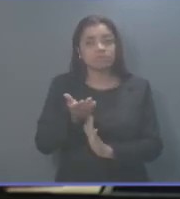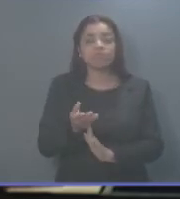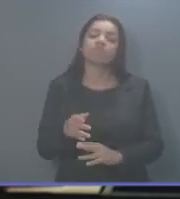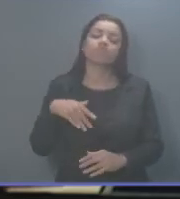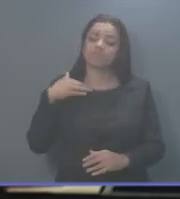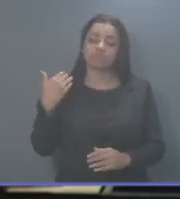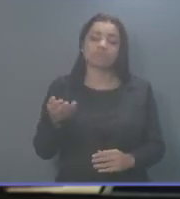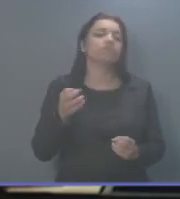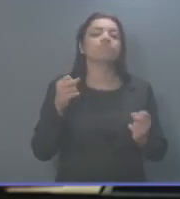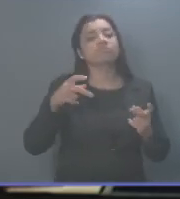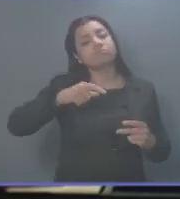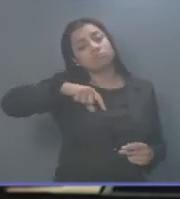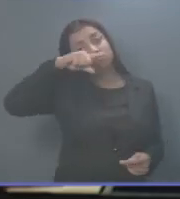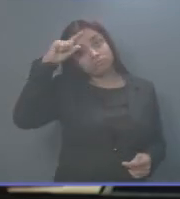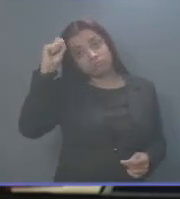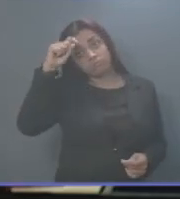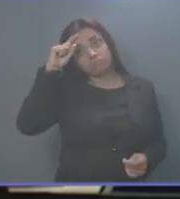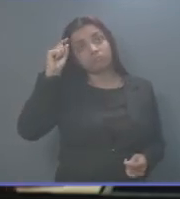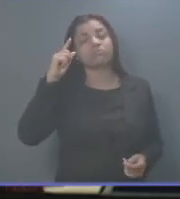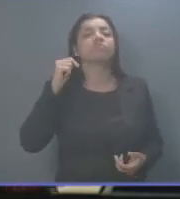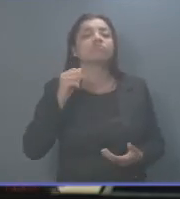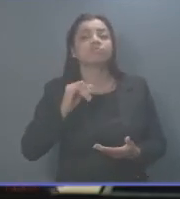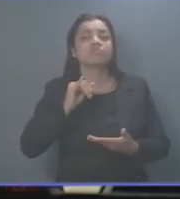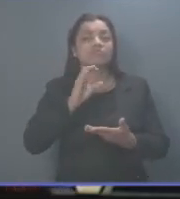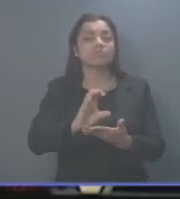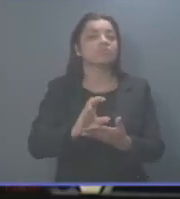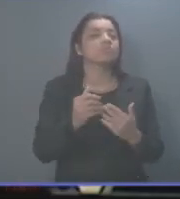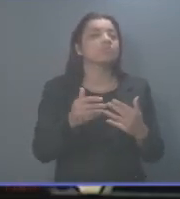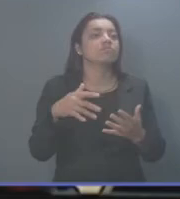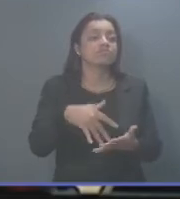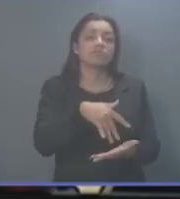generar más empleo y más ingreso para todo